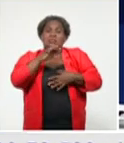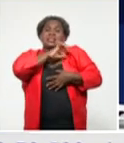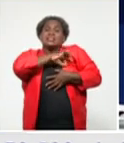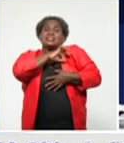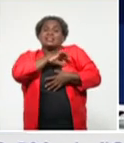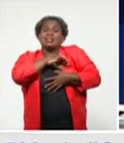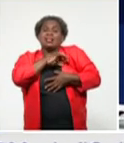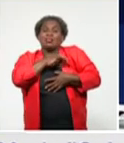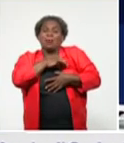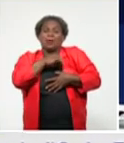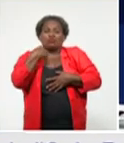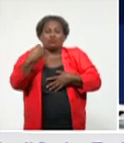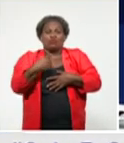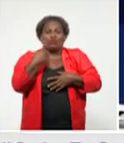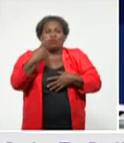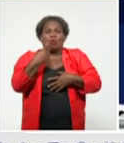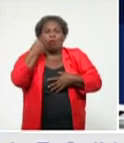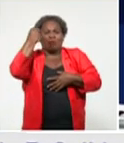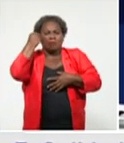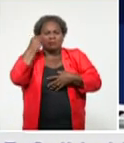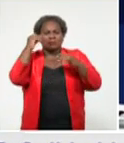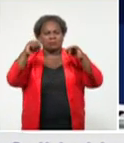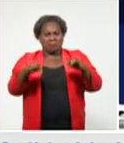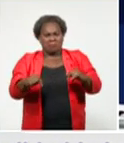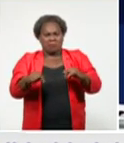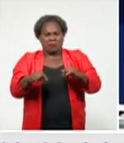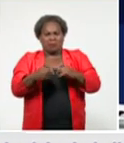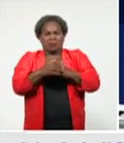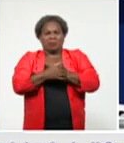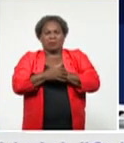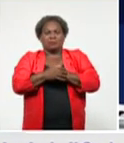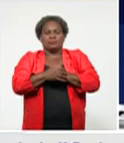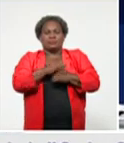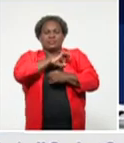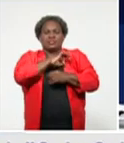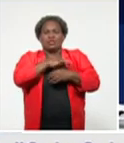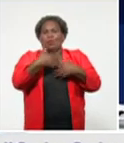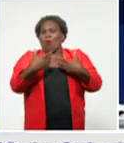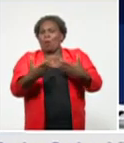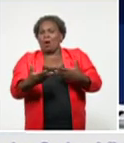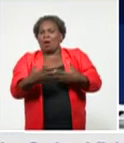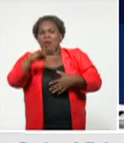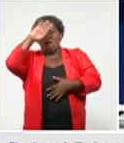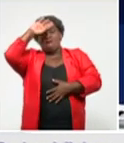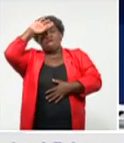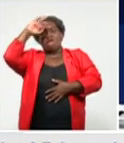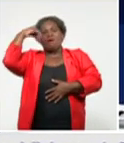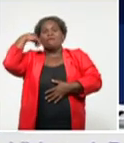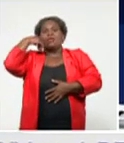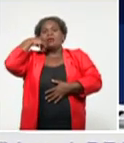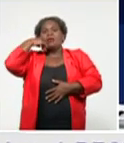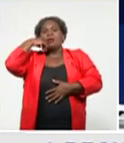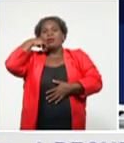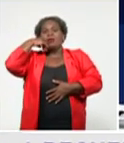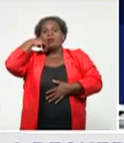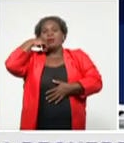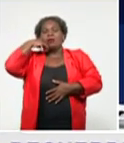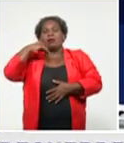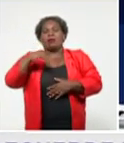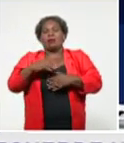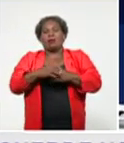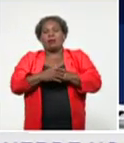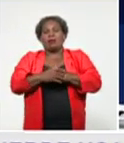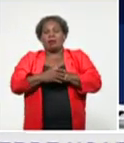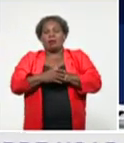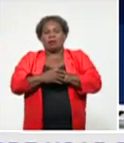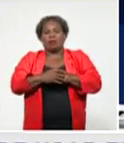lo revisamos aquí, que se presenta, pues está la fiebre, que se presenta prácticamente